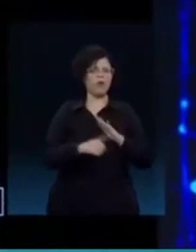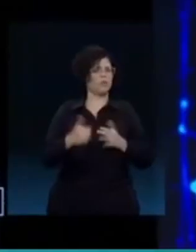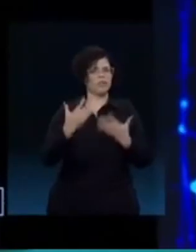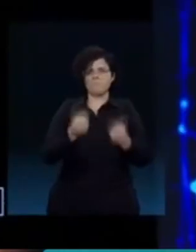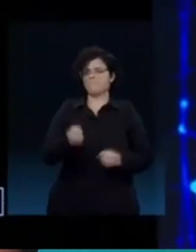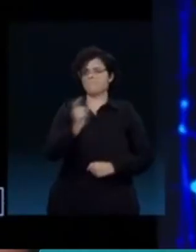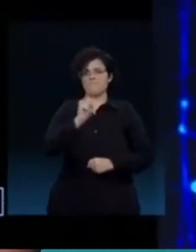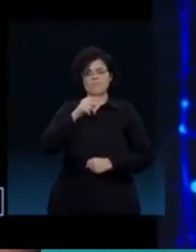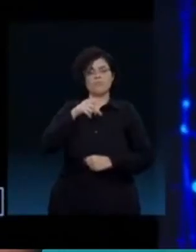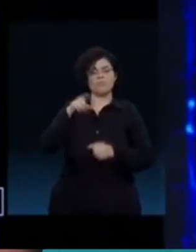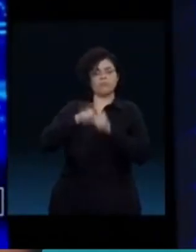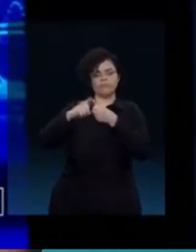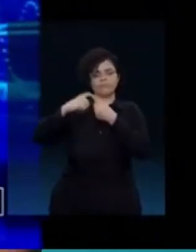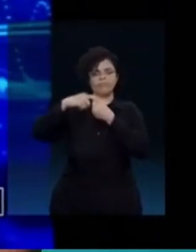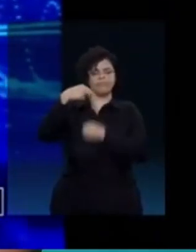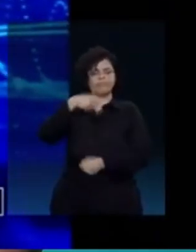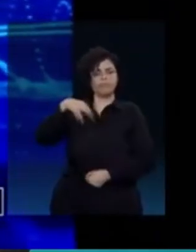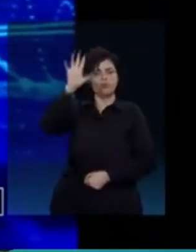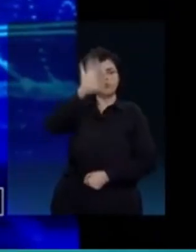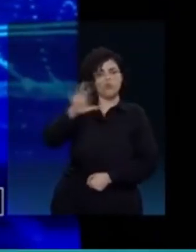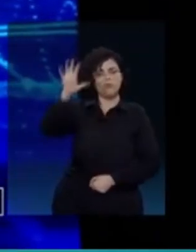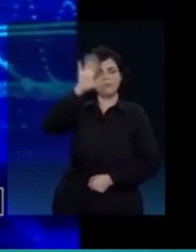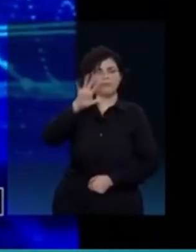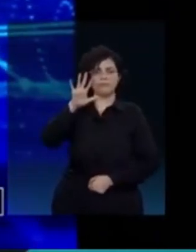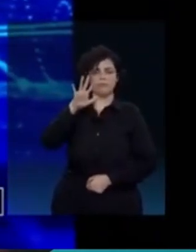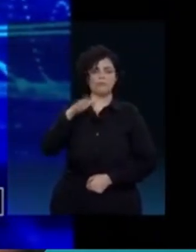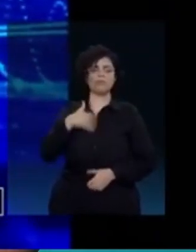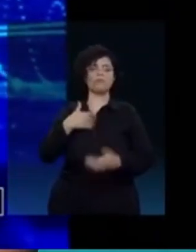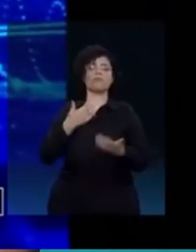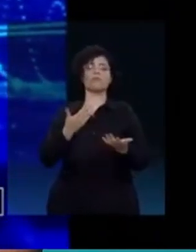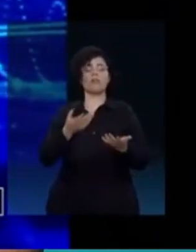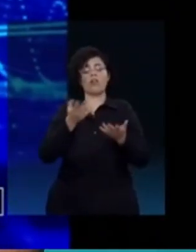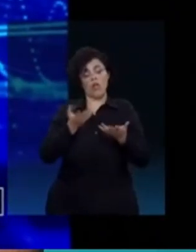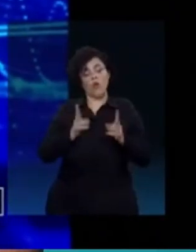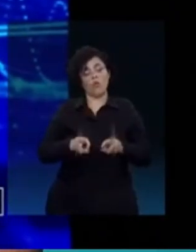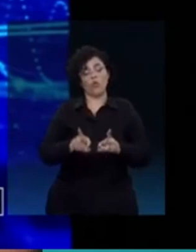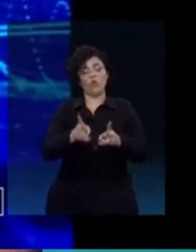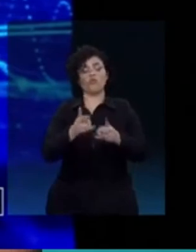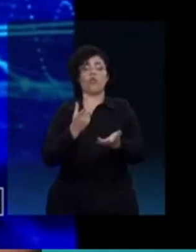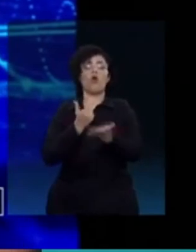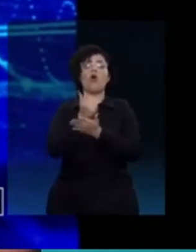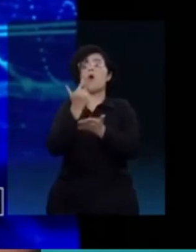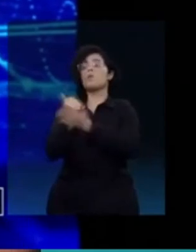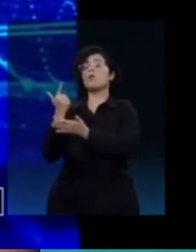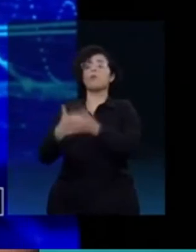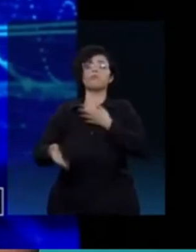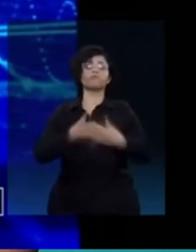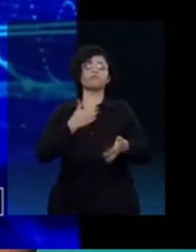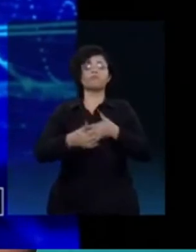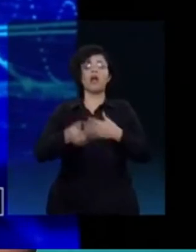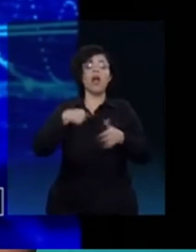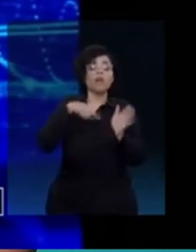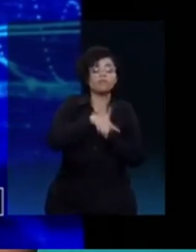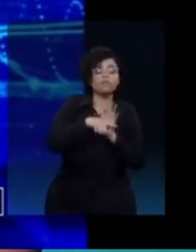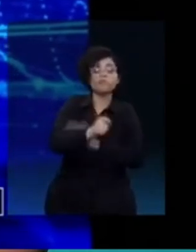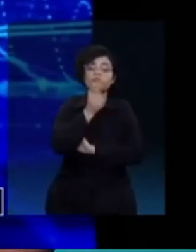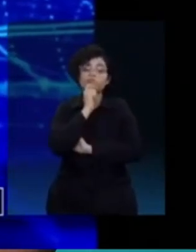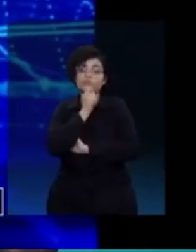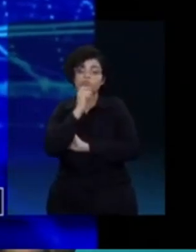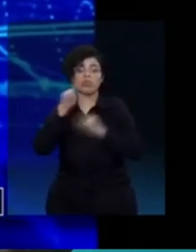de que evolucionaron pueda salir reelecto Aunque no es lo que debe lo que debe de suceder